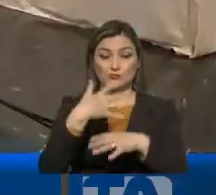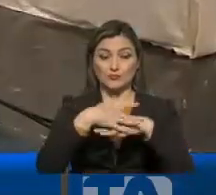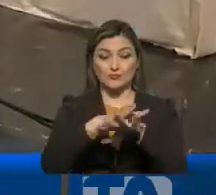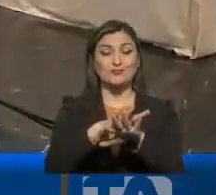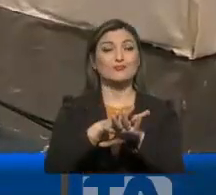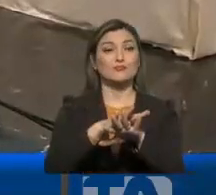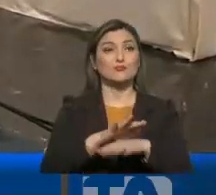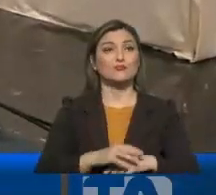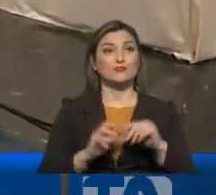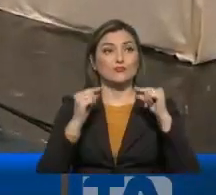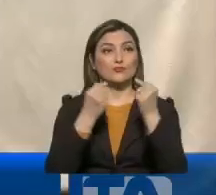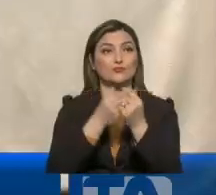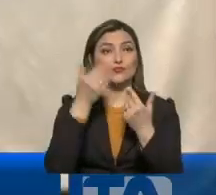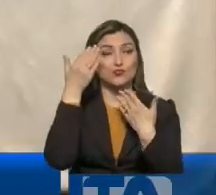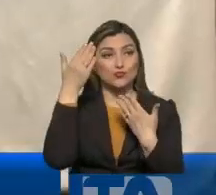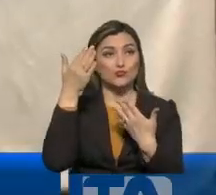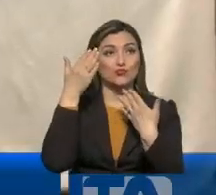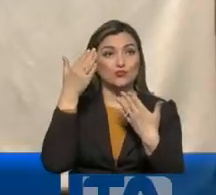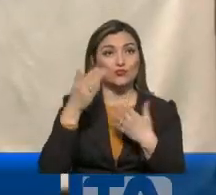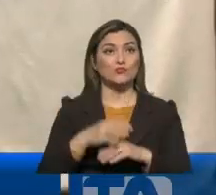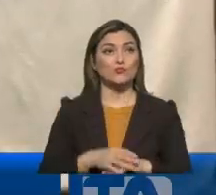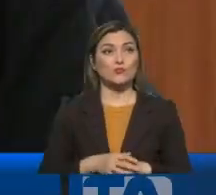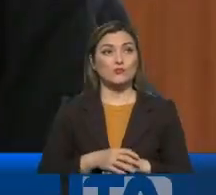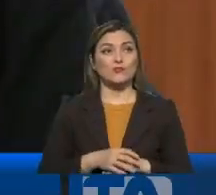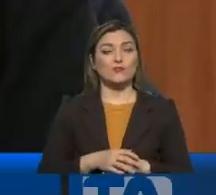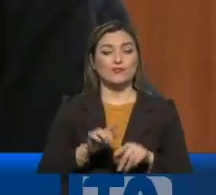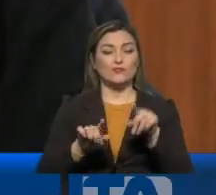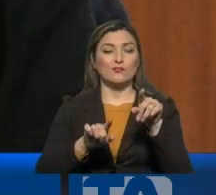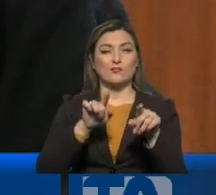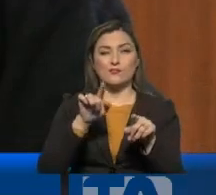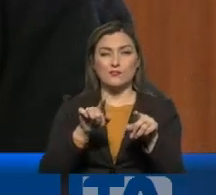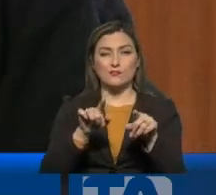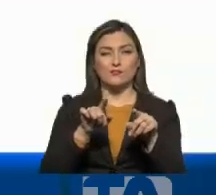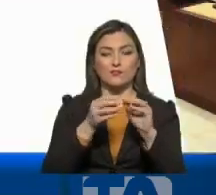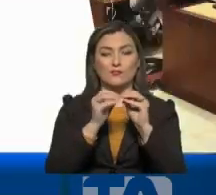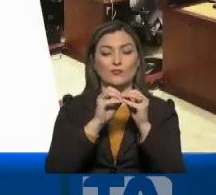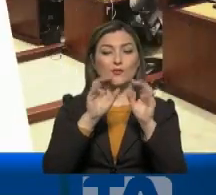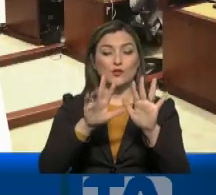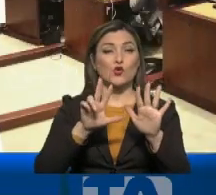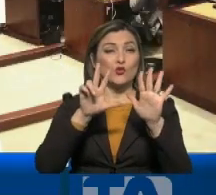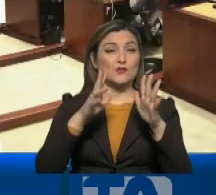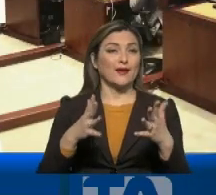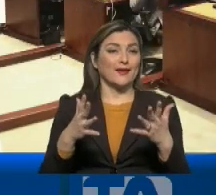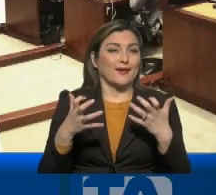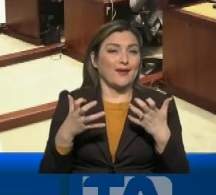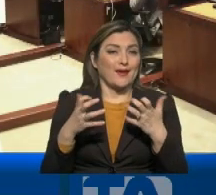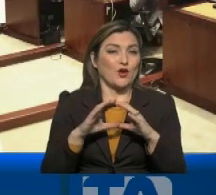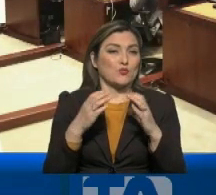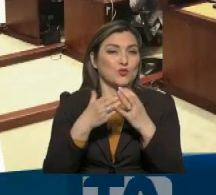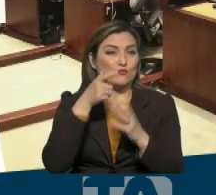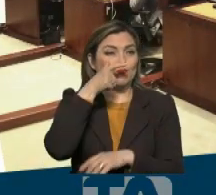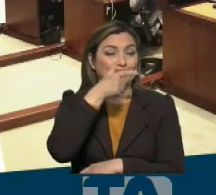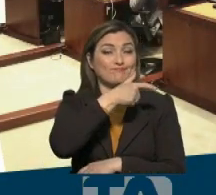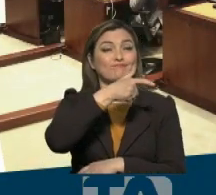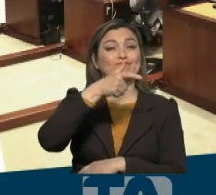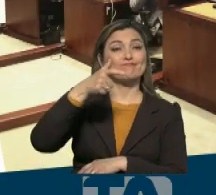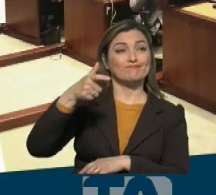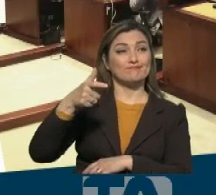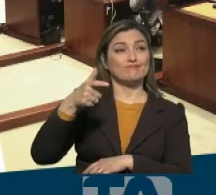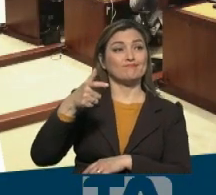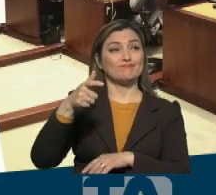periodo los grupos políticos ya tienen en mira algunas como pachakutik que quiere estar en la comisión de fiscalización